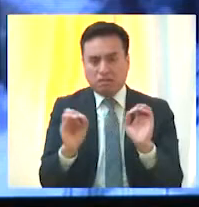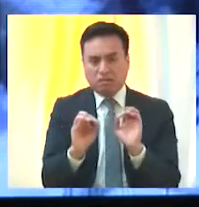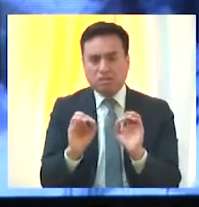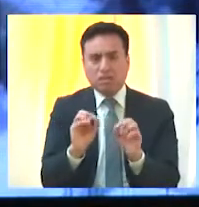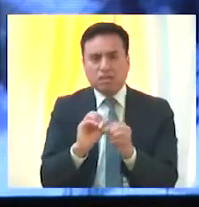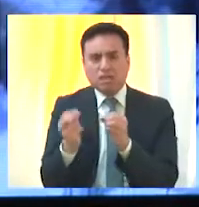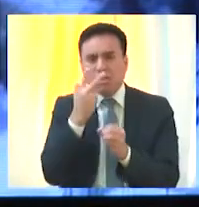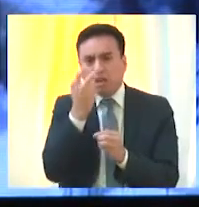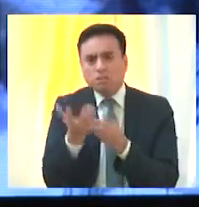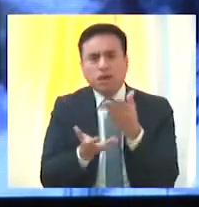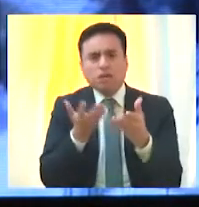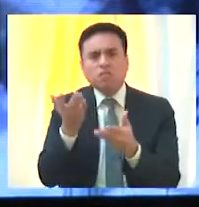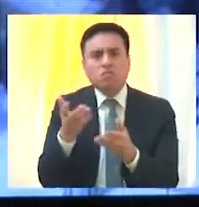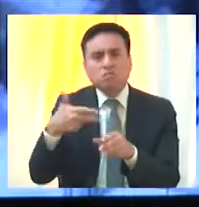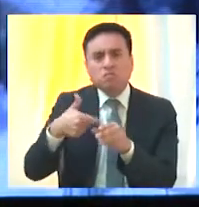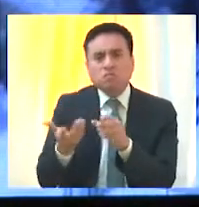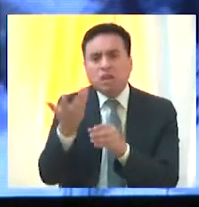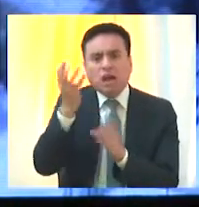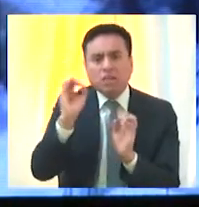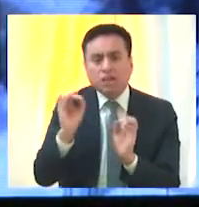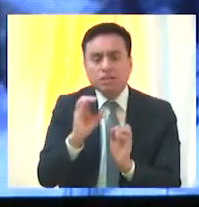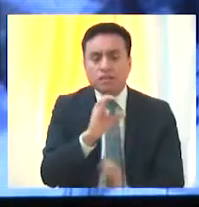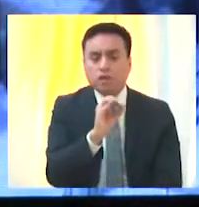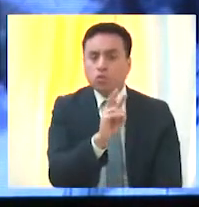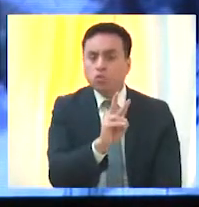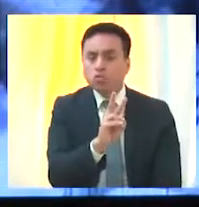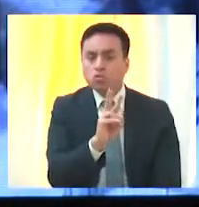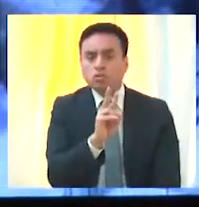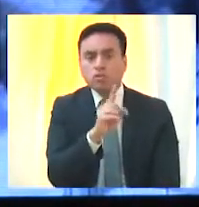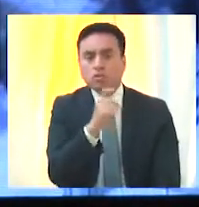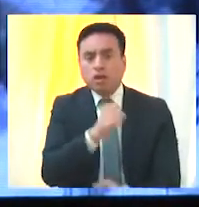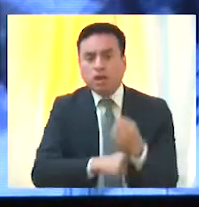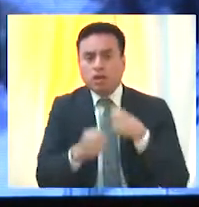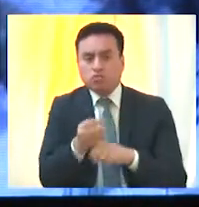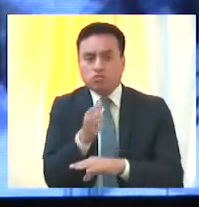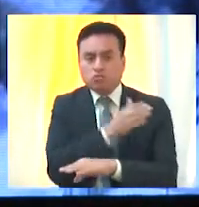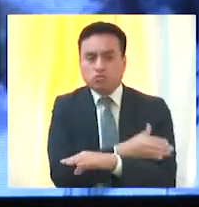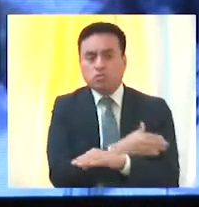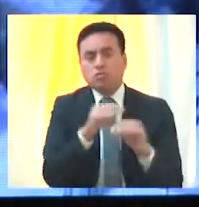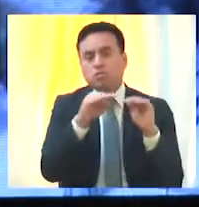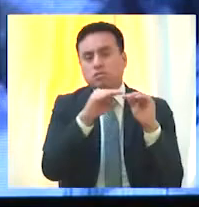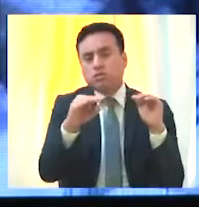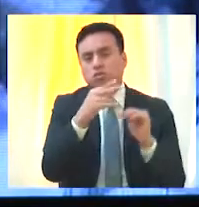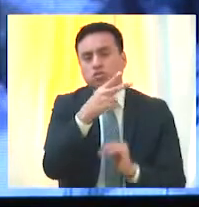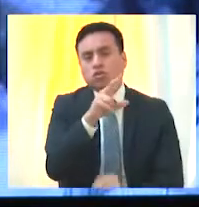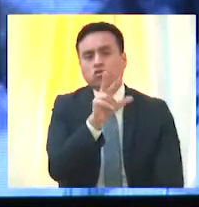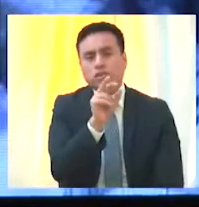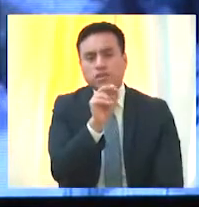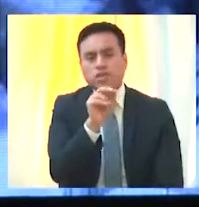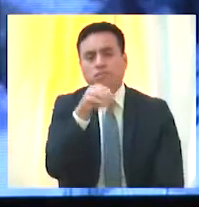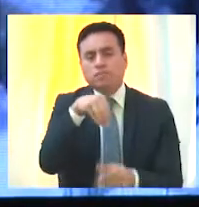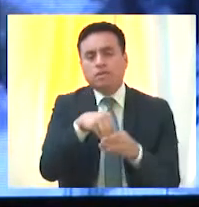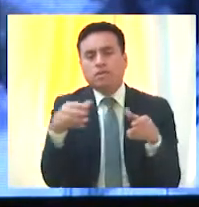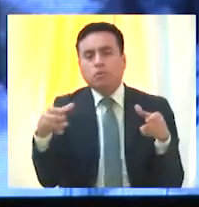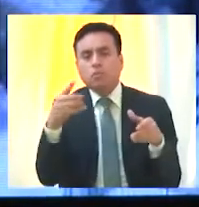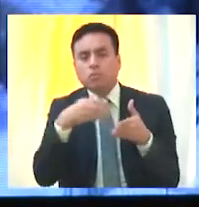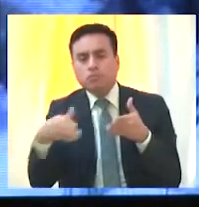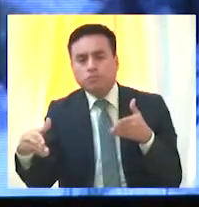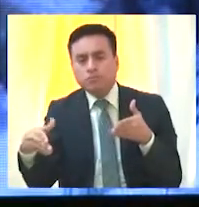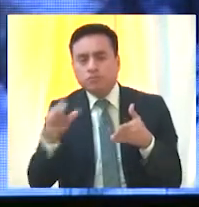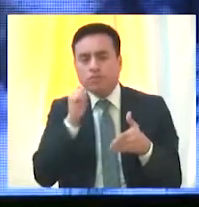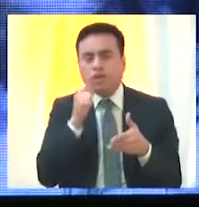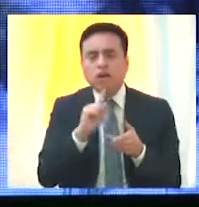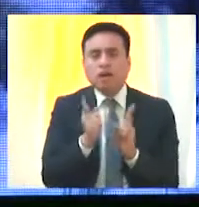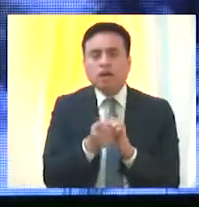de combustibles fósiles, el CO2 a lo largo del último siglo hubiera permanecido en torno a los 280 partes por millón. Si bien es cierto,